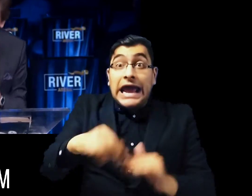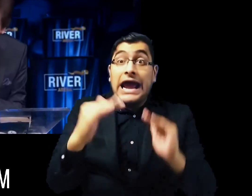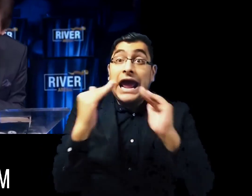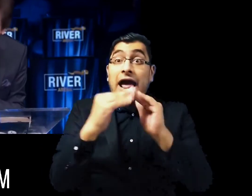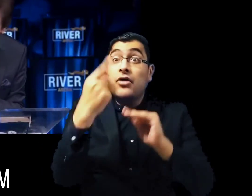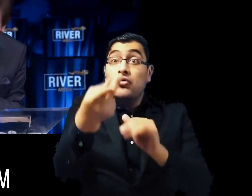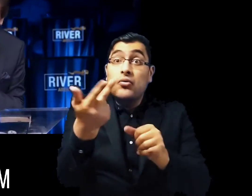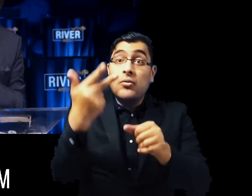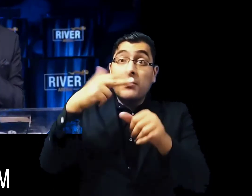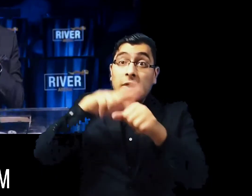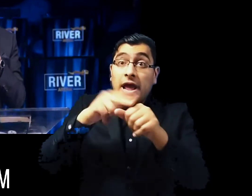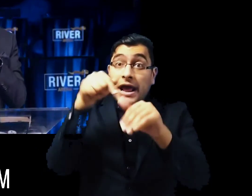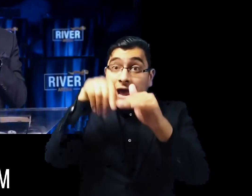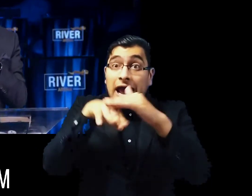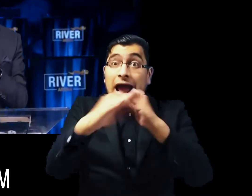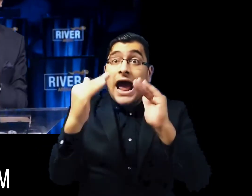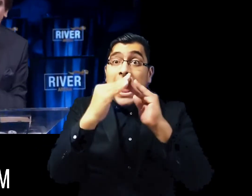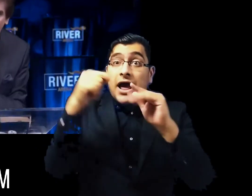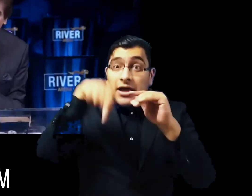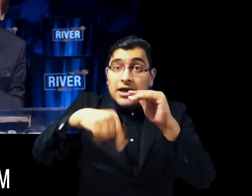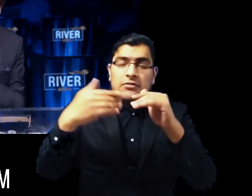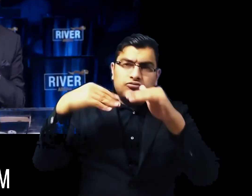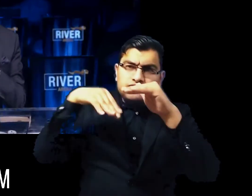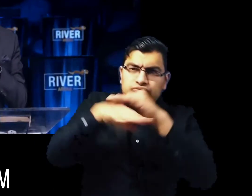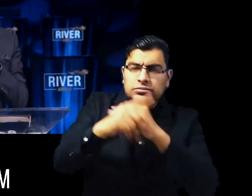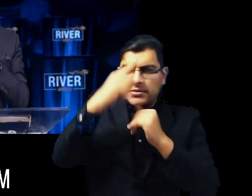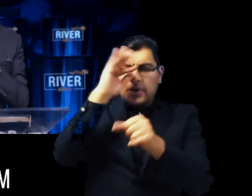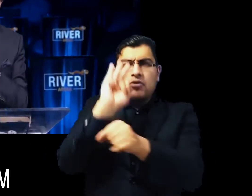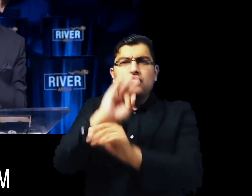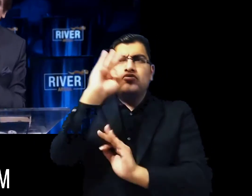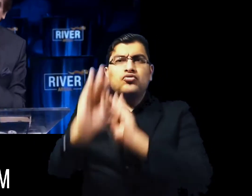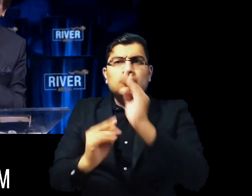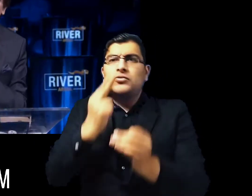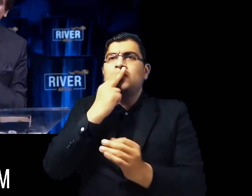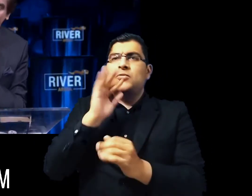es tu embajada. River es tu ciudad de refugio. River es tu